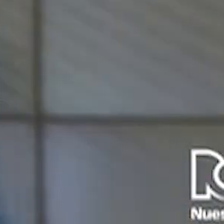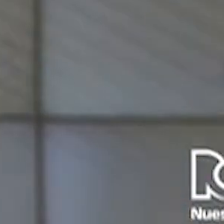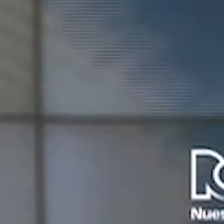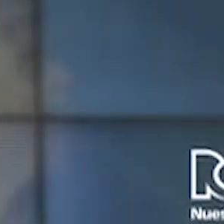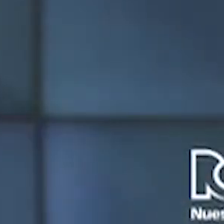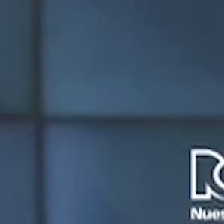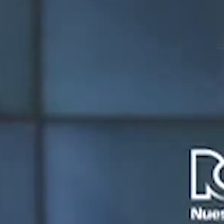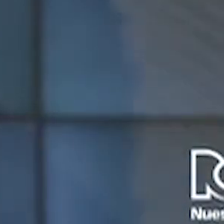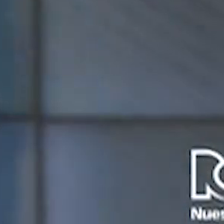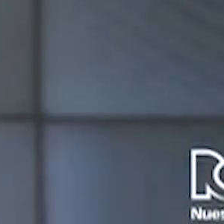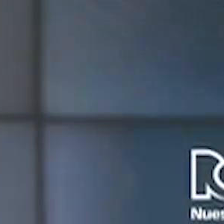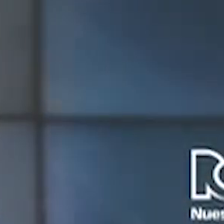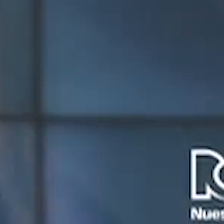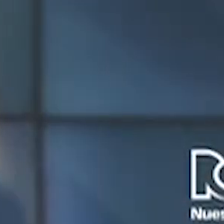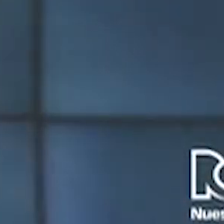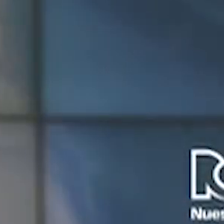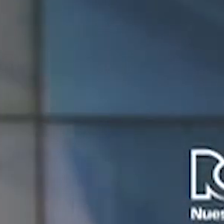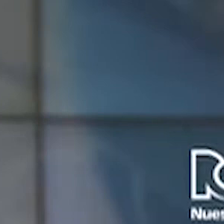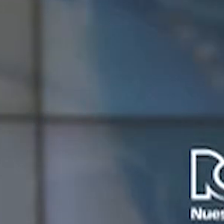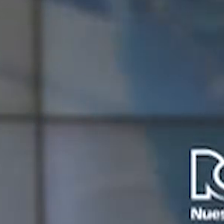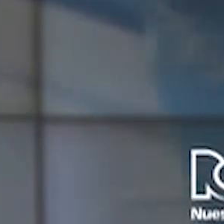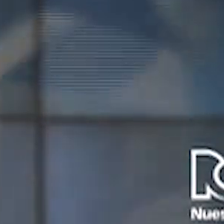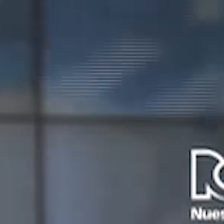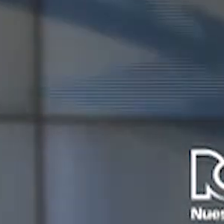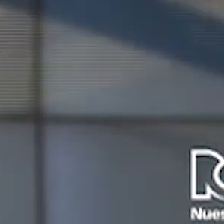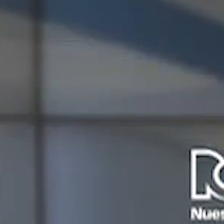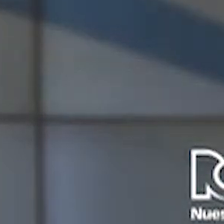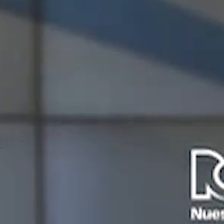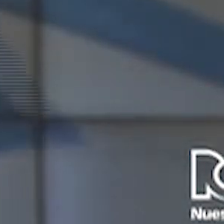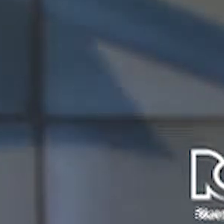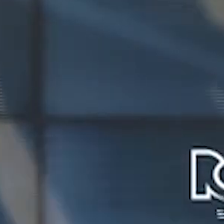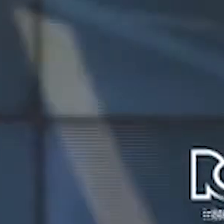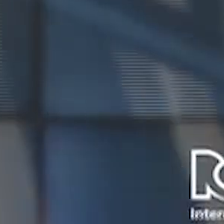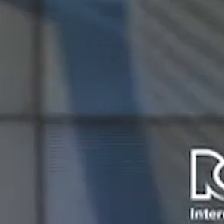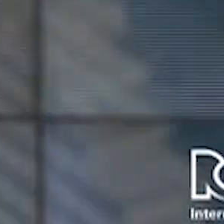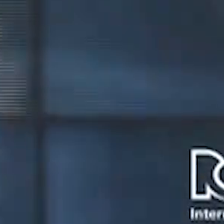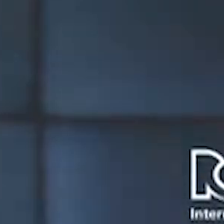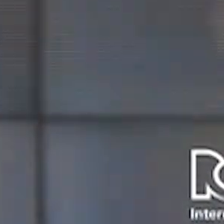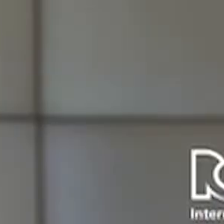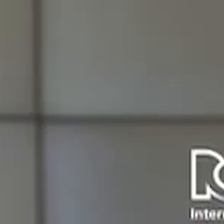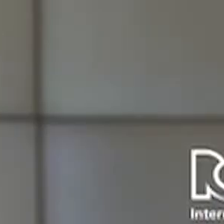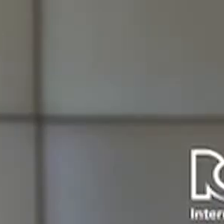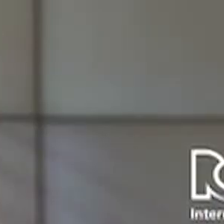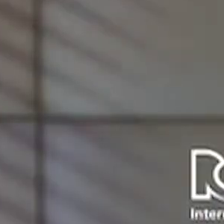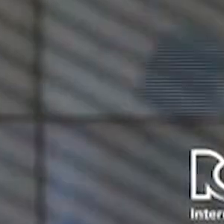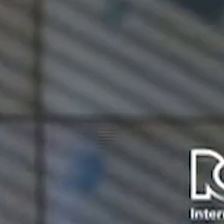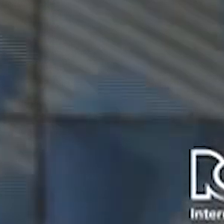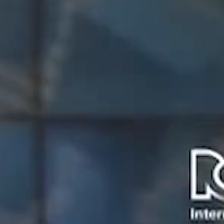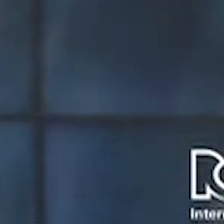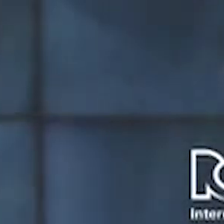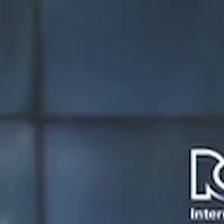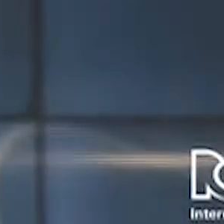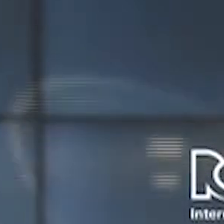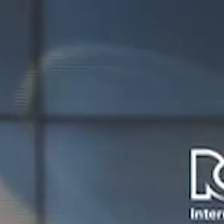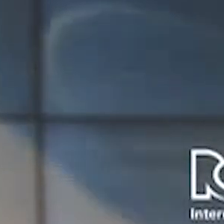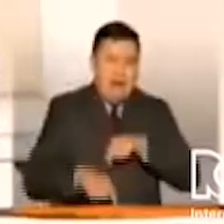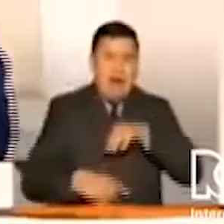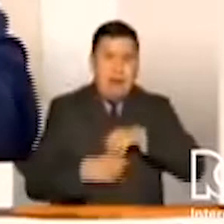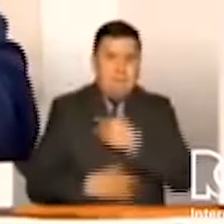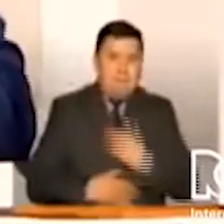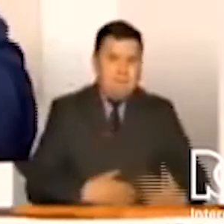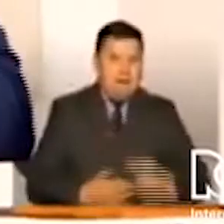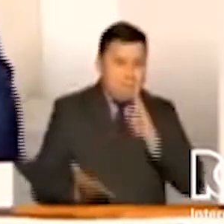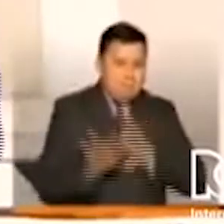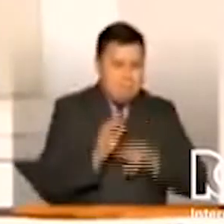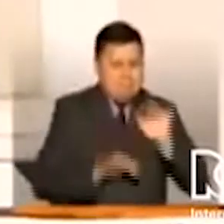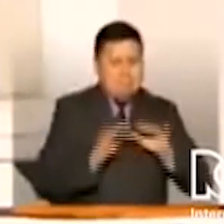pero con cambios en las excepciones en actividades relacionadas con la recuperación de vida productiva y espacios de calidad de vida pero el